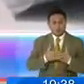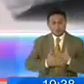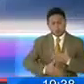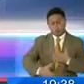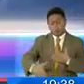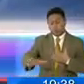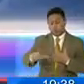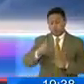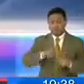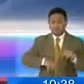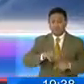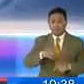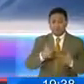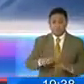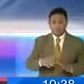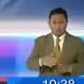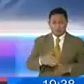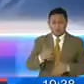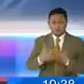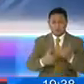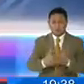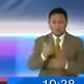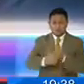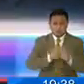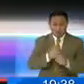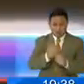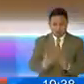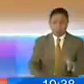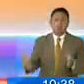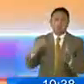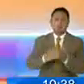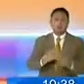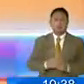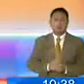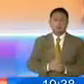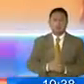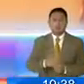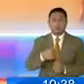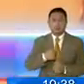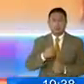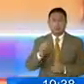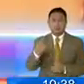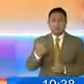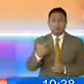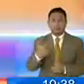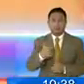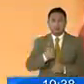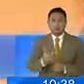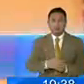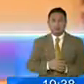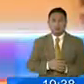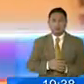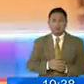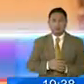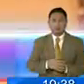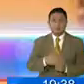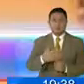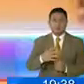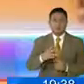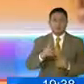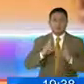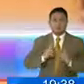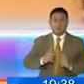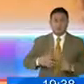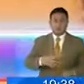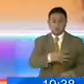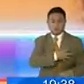algunos casos, las recaídas se presentan años después. Pero primero me detectaron cáncer a la mama